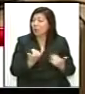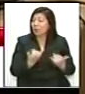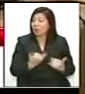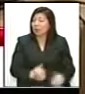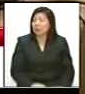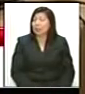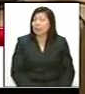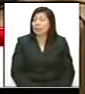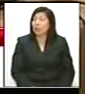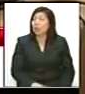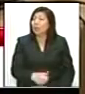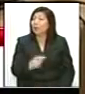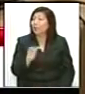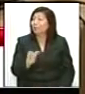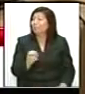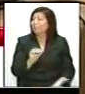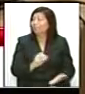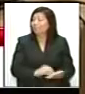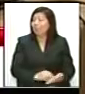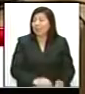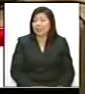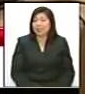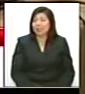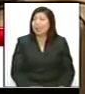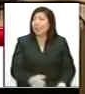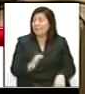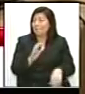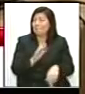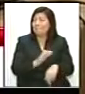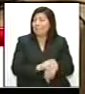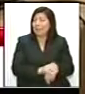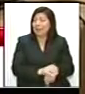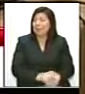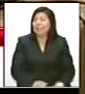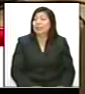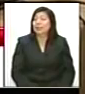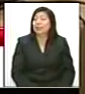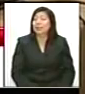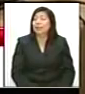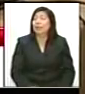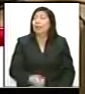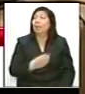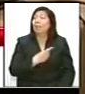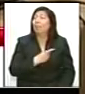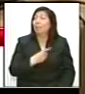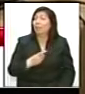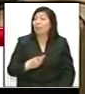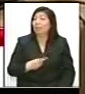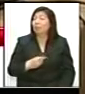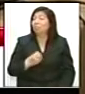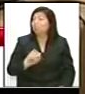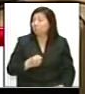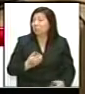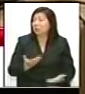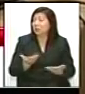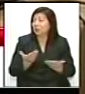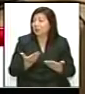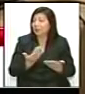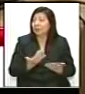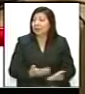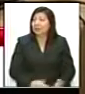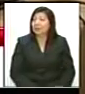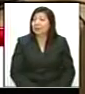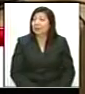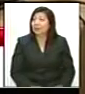con otros ciudadanos más que acaban de ser detenidos. Y espero que su director general tenga la proactividad de recibir